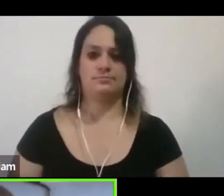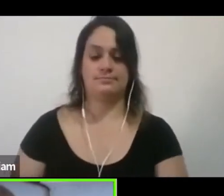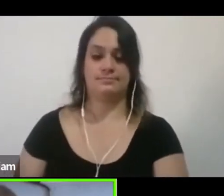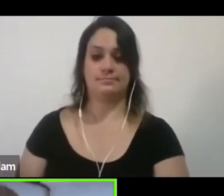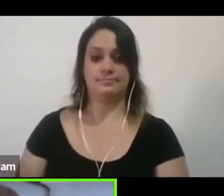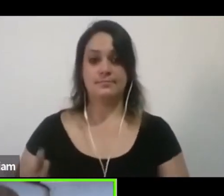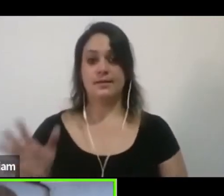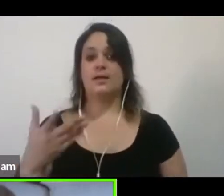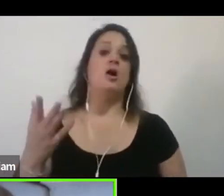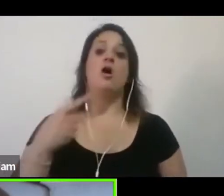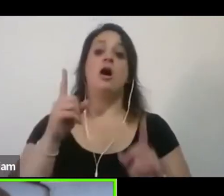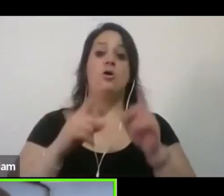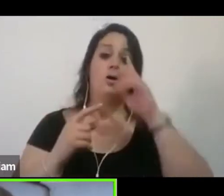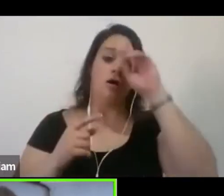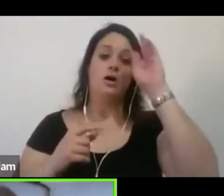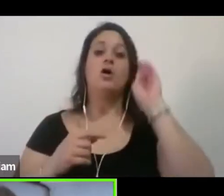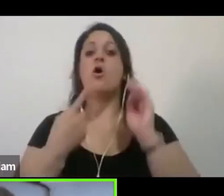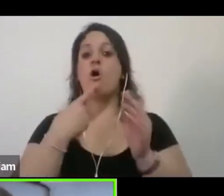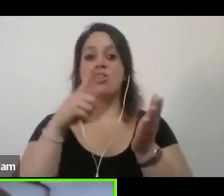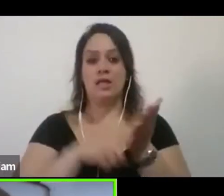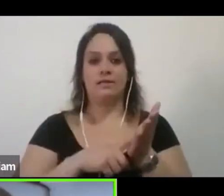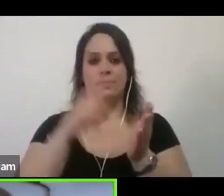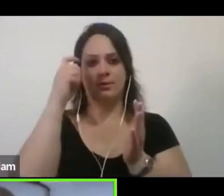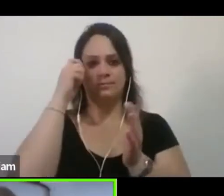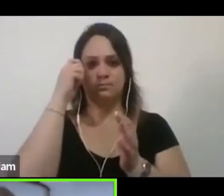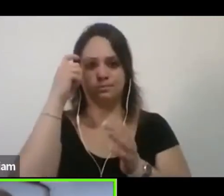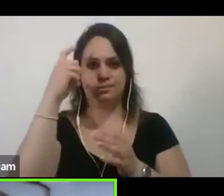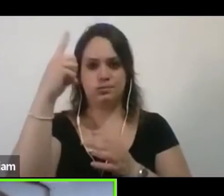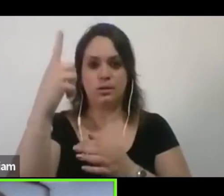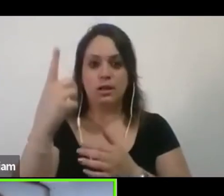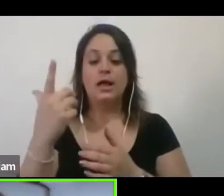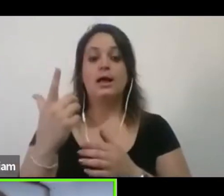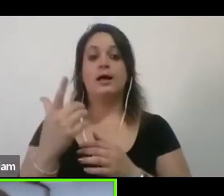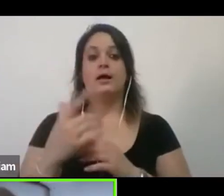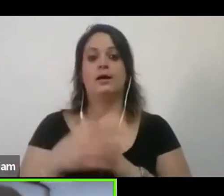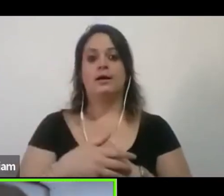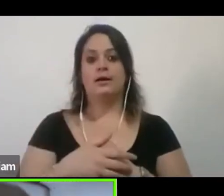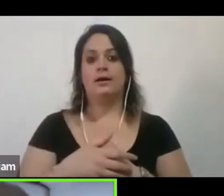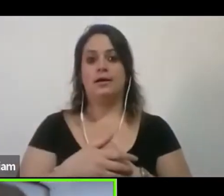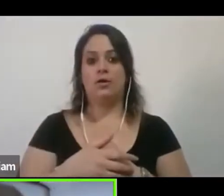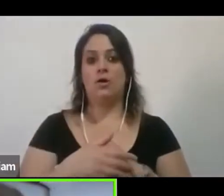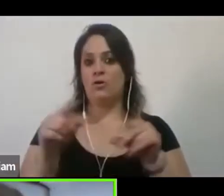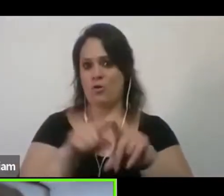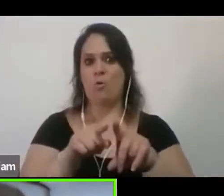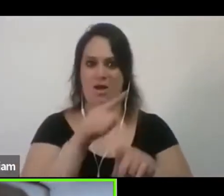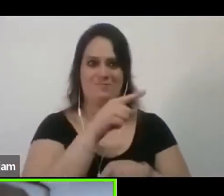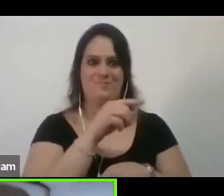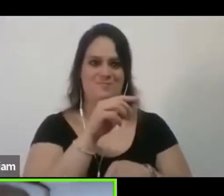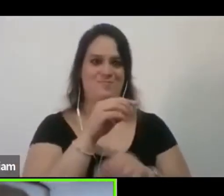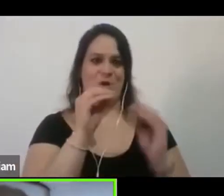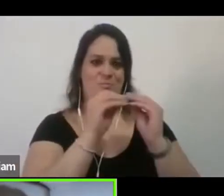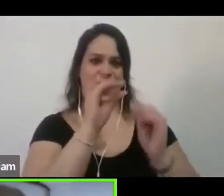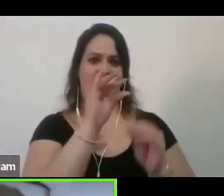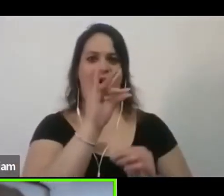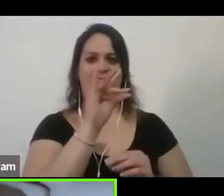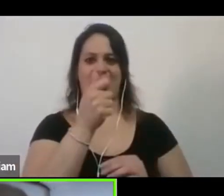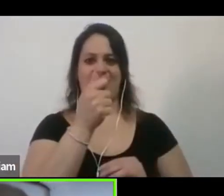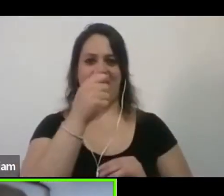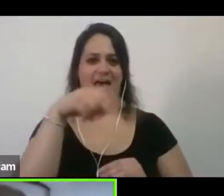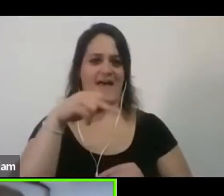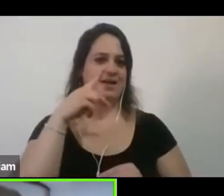bueno, se decide por alguna formación, empieza también, como bien decía Daniela, durante el proceso